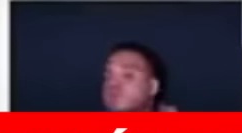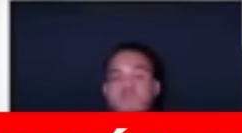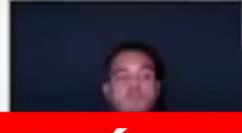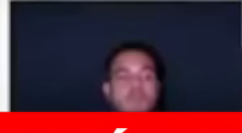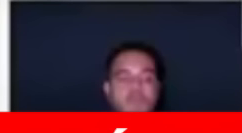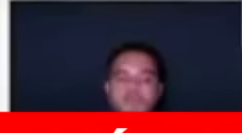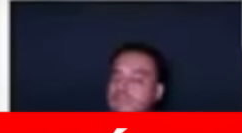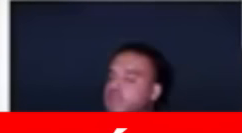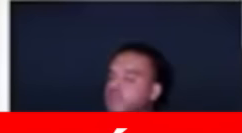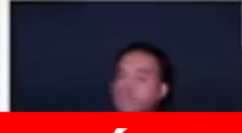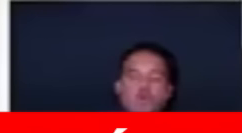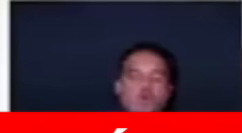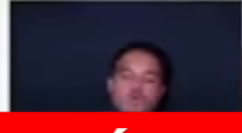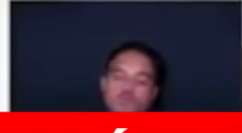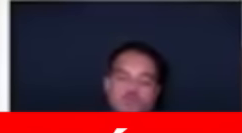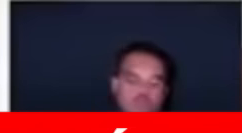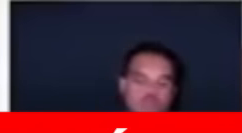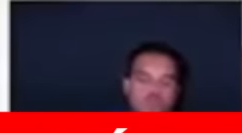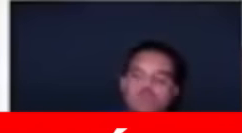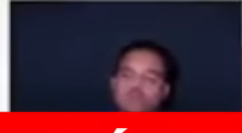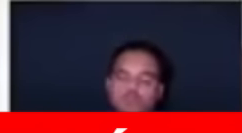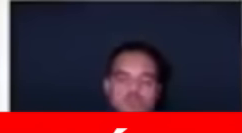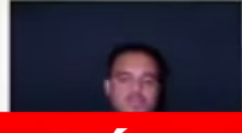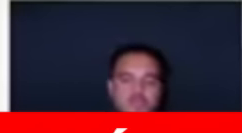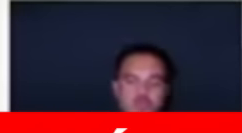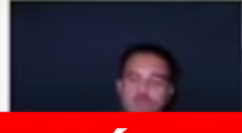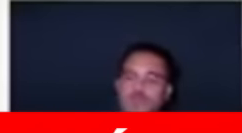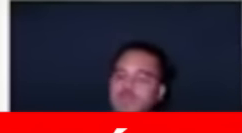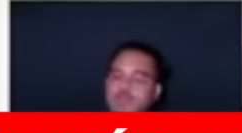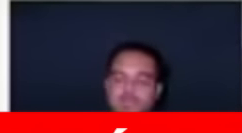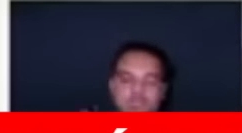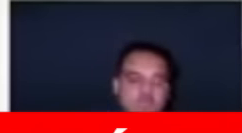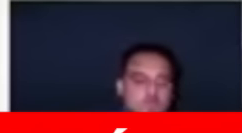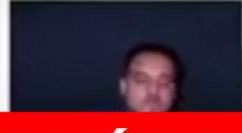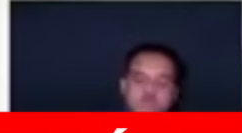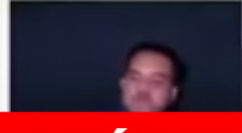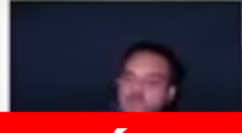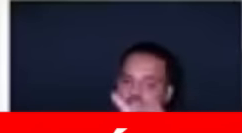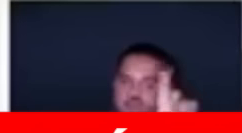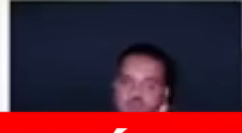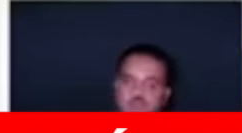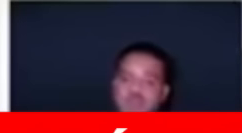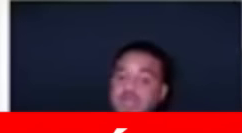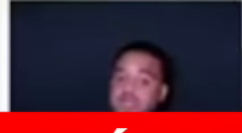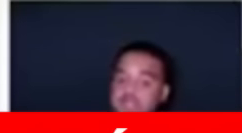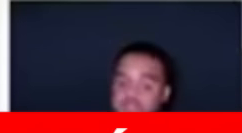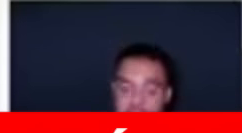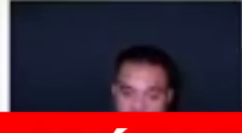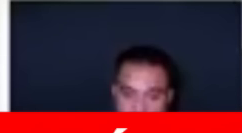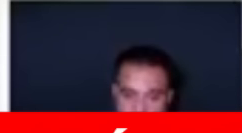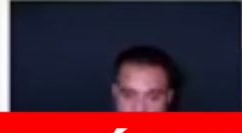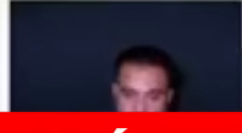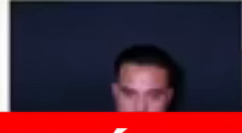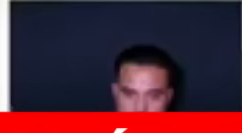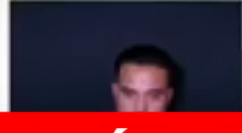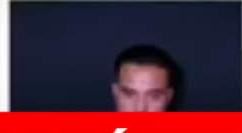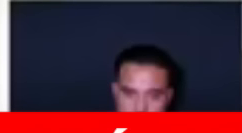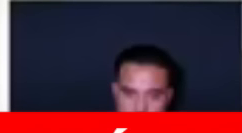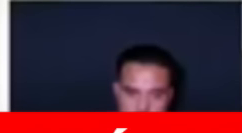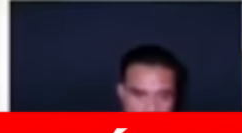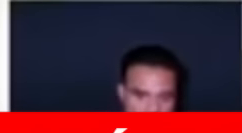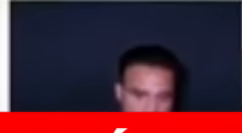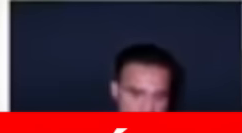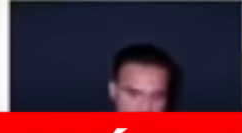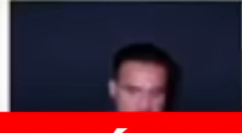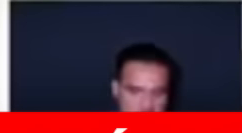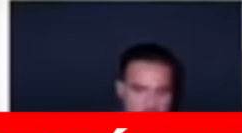todos los rincones del país, ha llegado la hora de que todos pongamos una parte